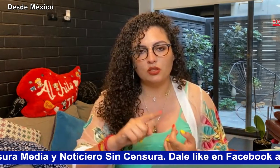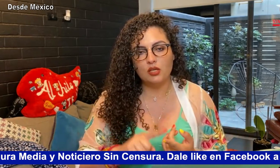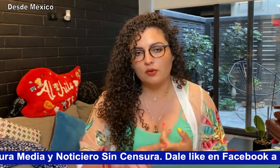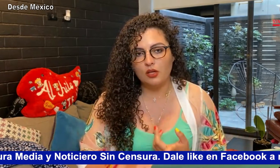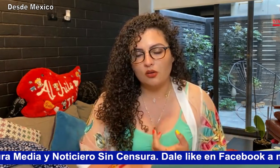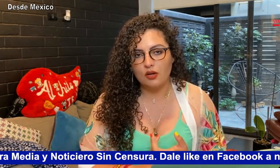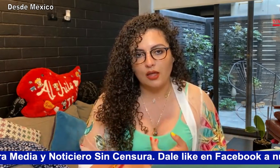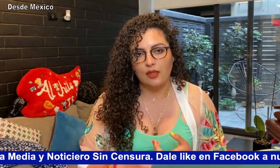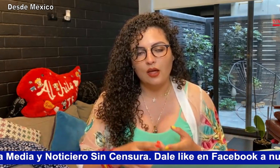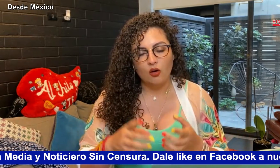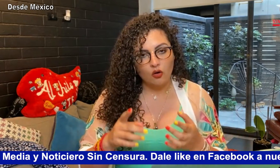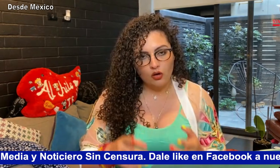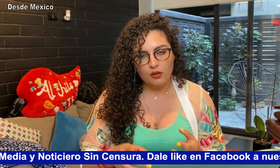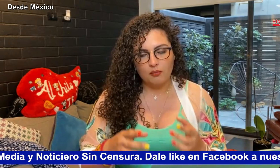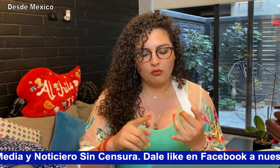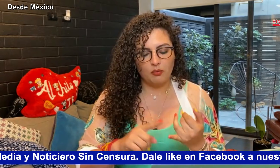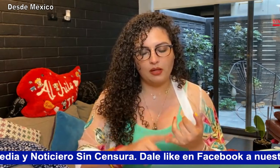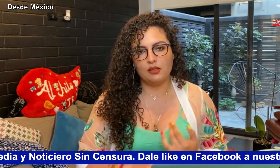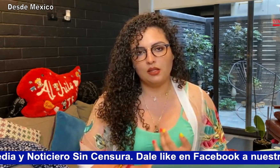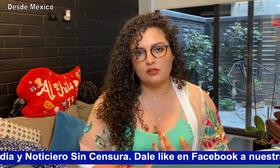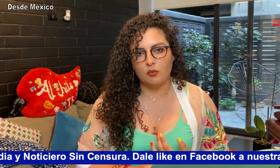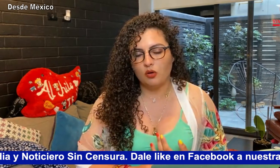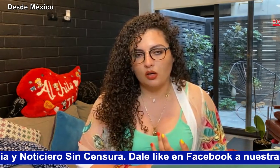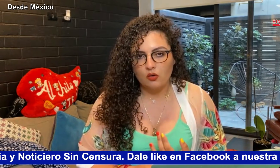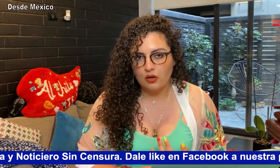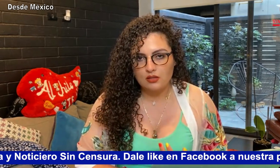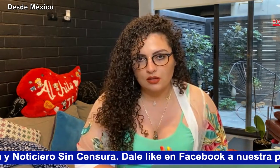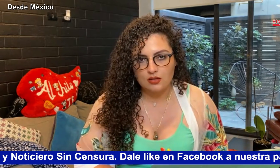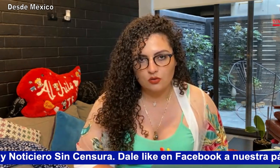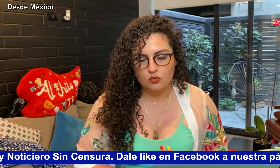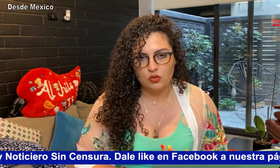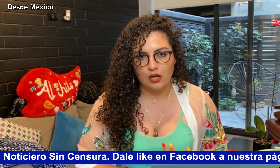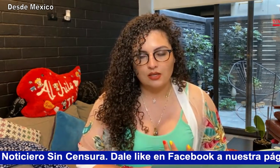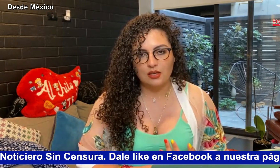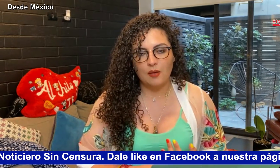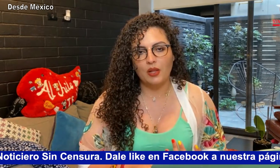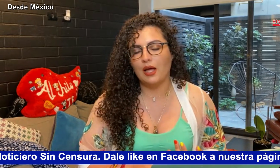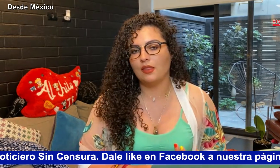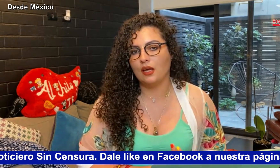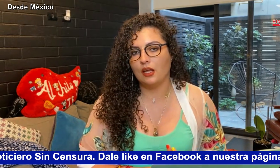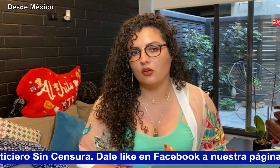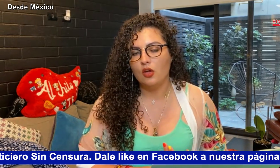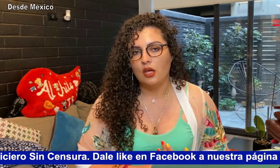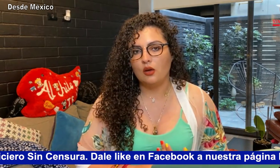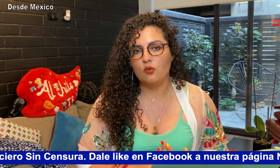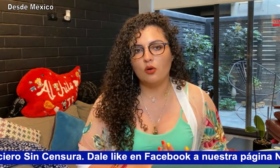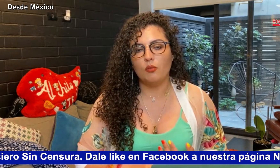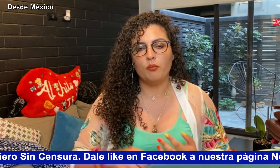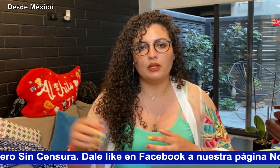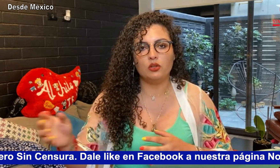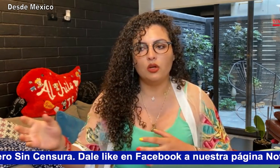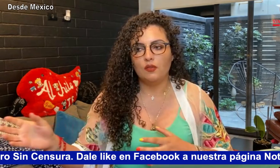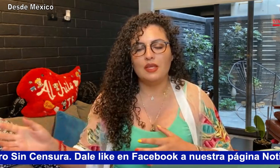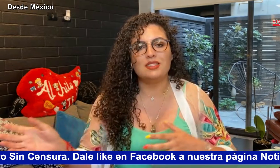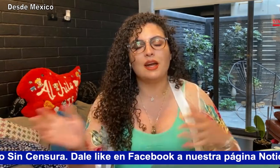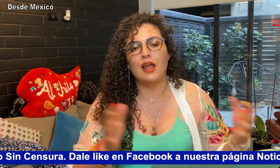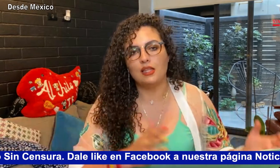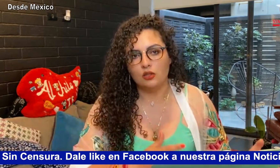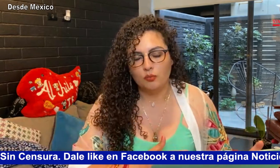nada positivo y no nada. Hoy Manuel Bartlett exhibió que no es que sea sucia, es que la han dejado en un